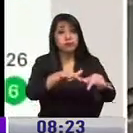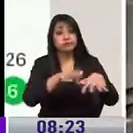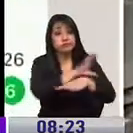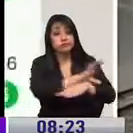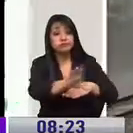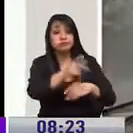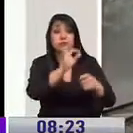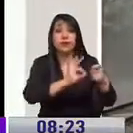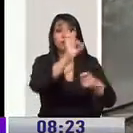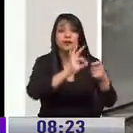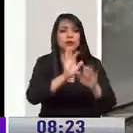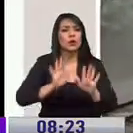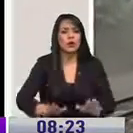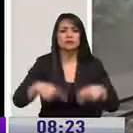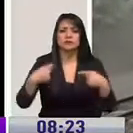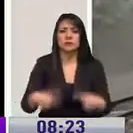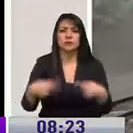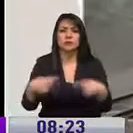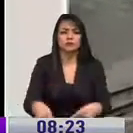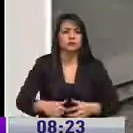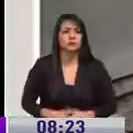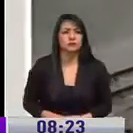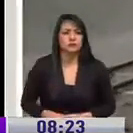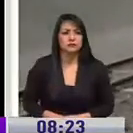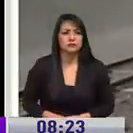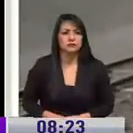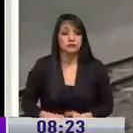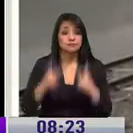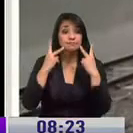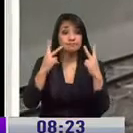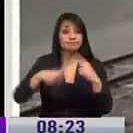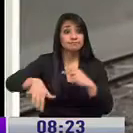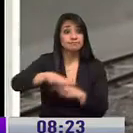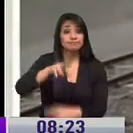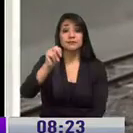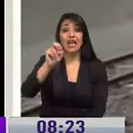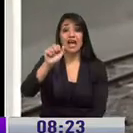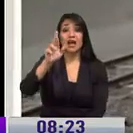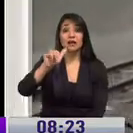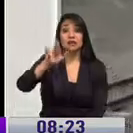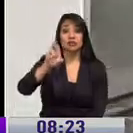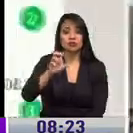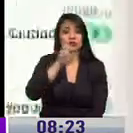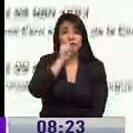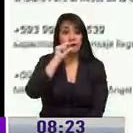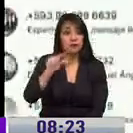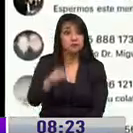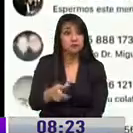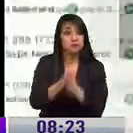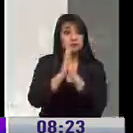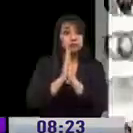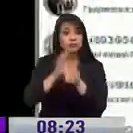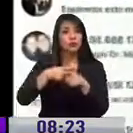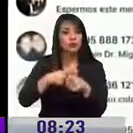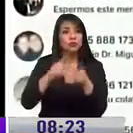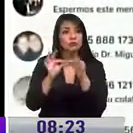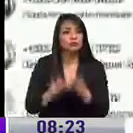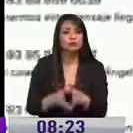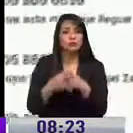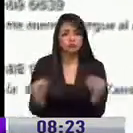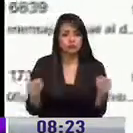alcalde de turno y todos los días hay que limpiar los muebles, mesas, todo. ¡Qué horror en Naranjito, alcalde! ¿Eh? Algo están pidiendo, urgente por ahí los